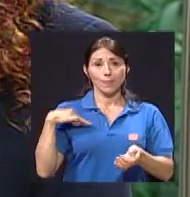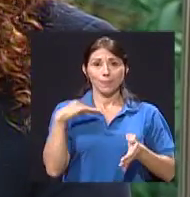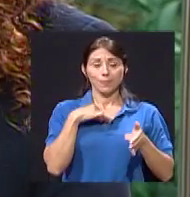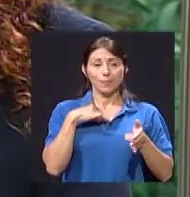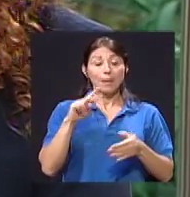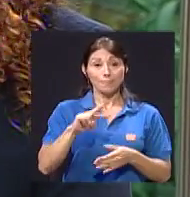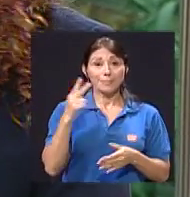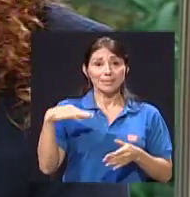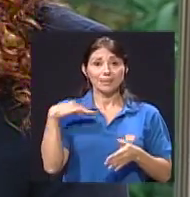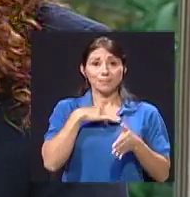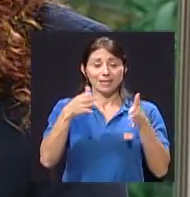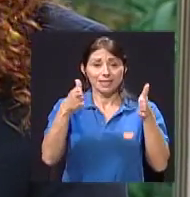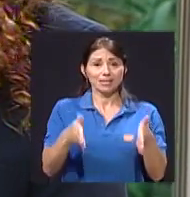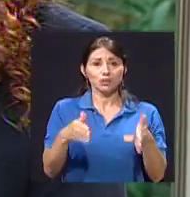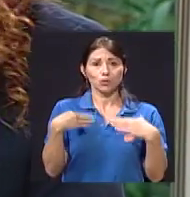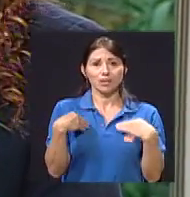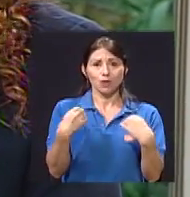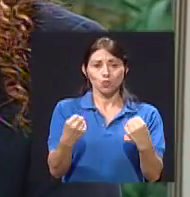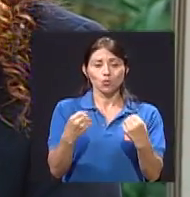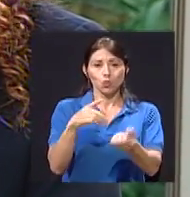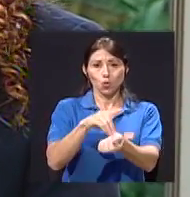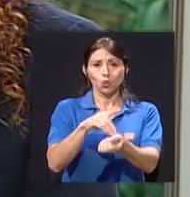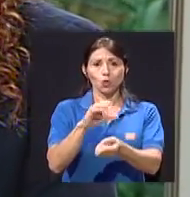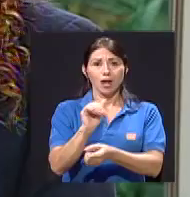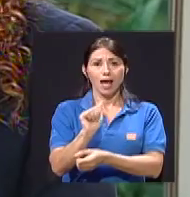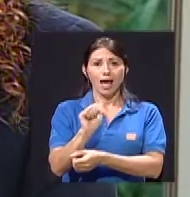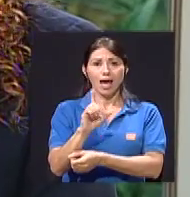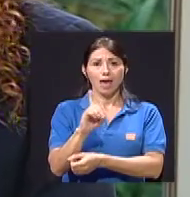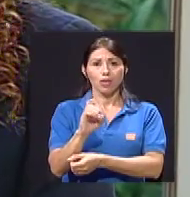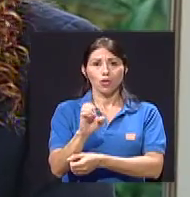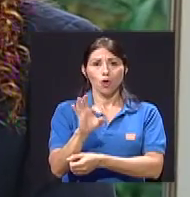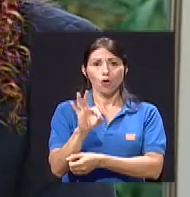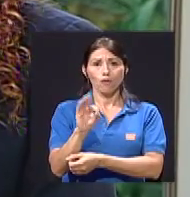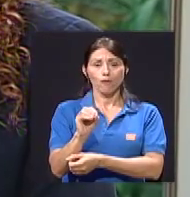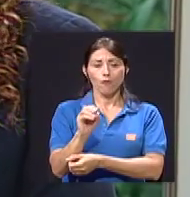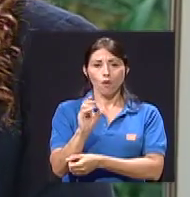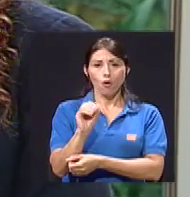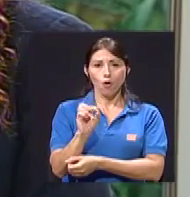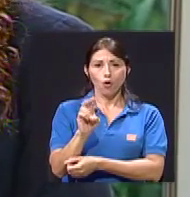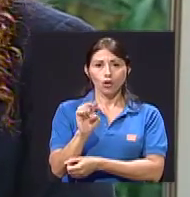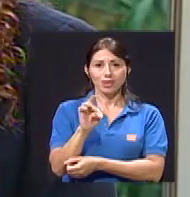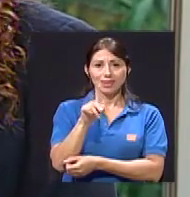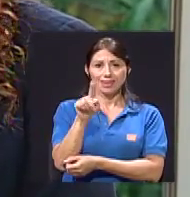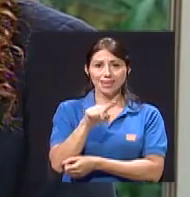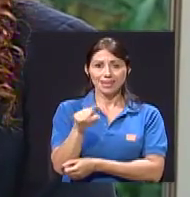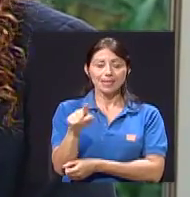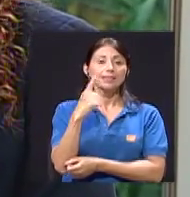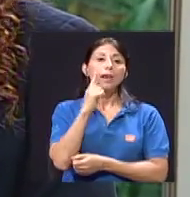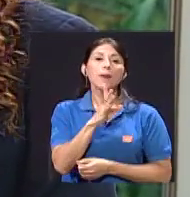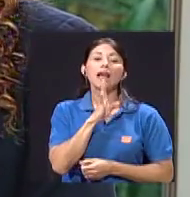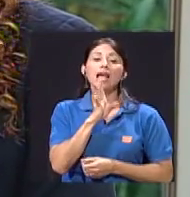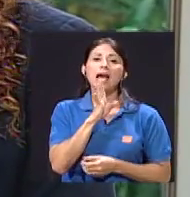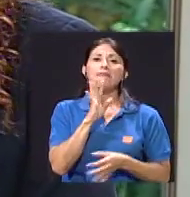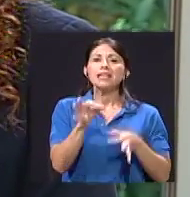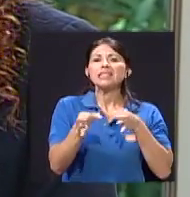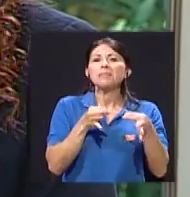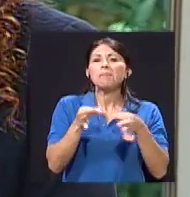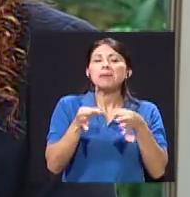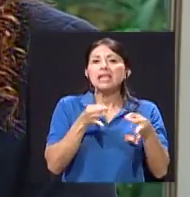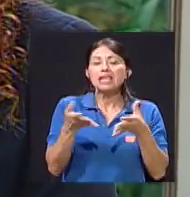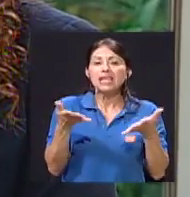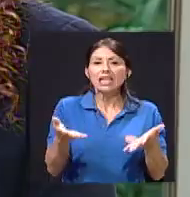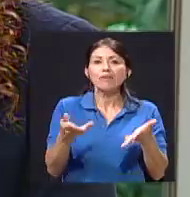viceministro, perdón, de salud, el doctor Adolfo Ortiz, para que nos hablara y explicara un poquito cómo podríamos definir qué es